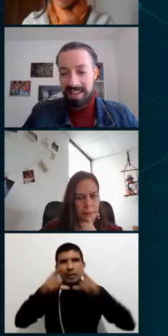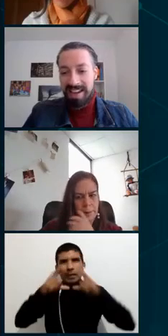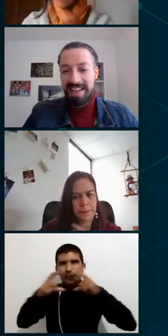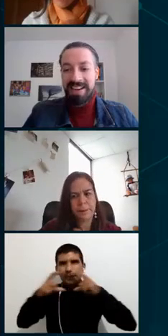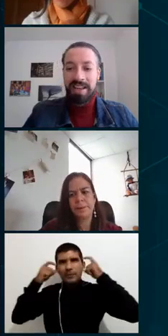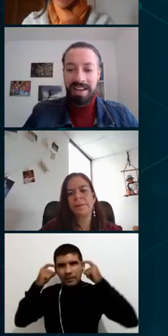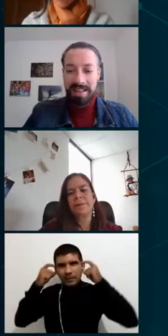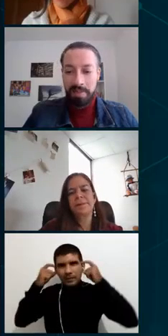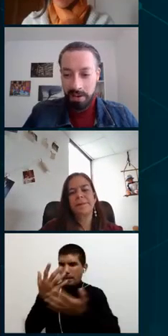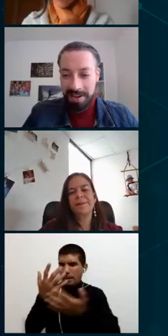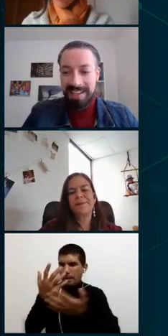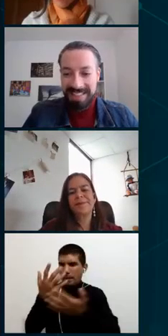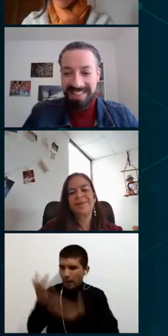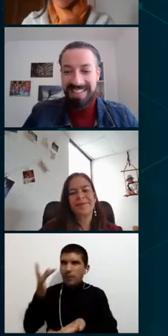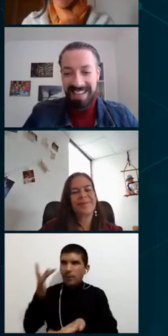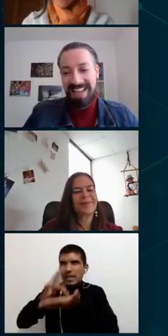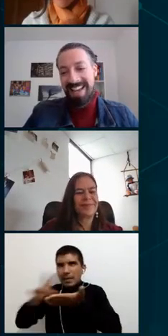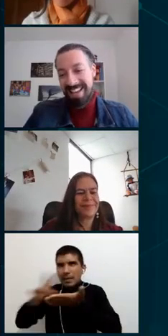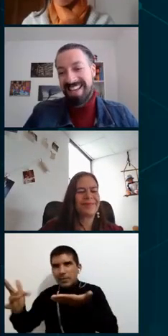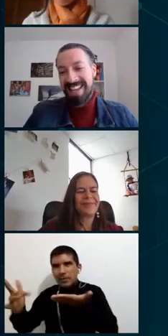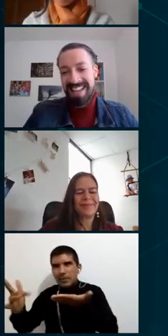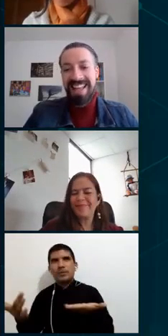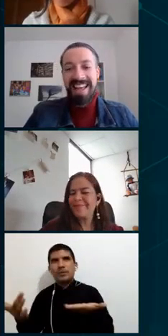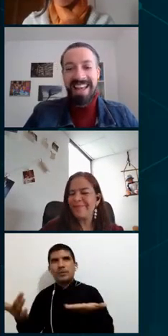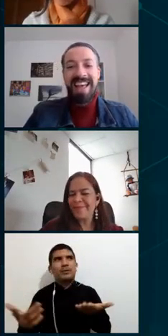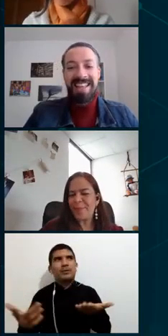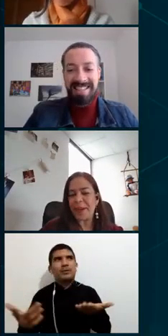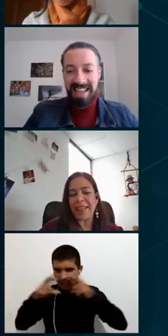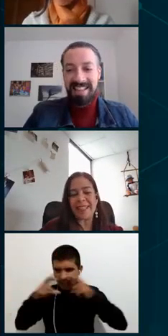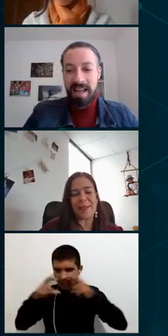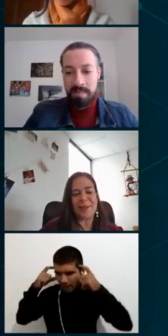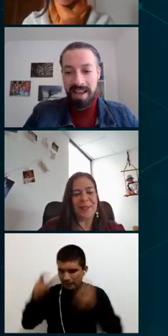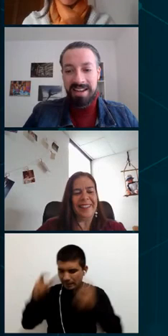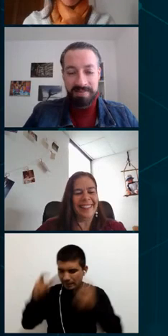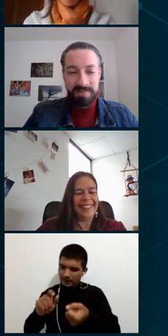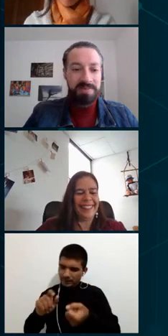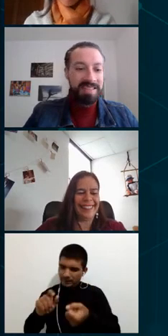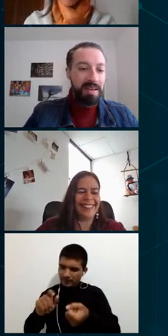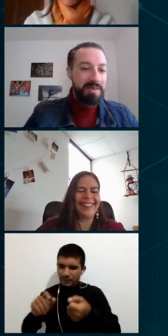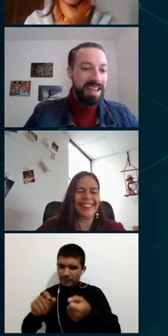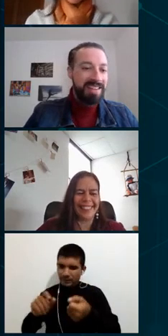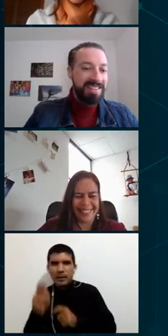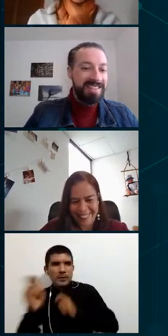que detecte que alguien no tenga el tapabocas. Sí, Buenísimo.